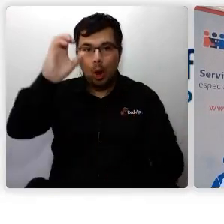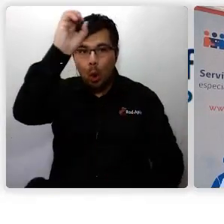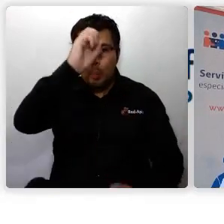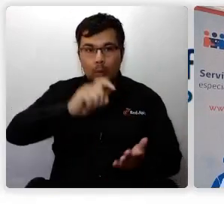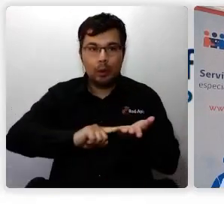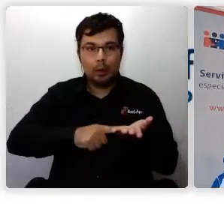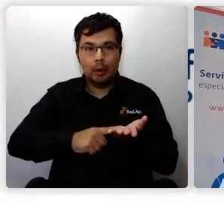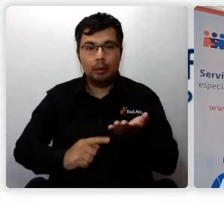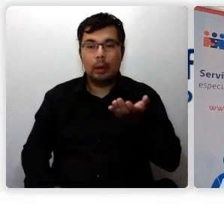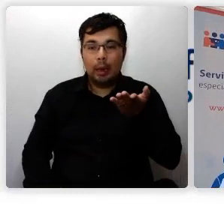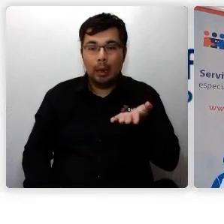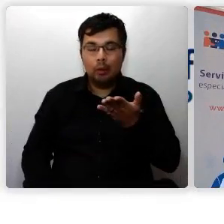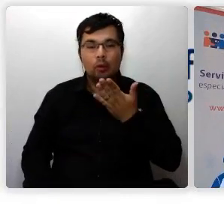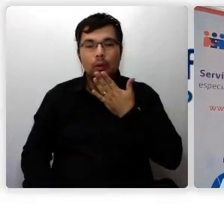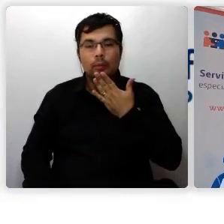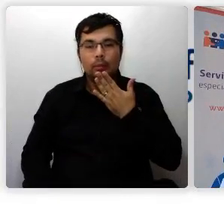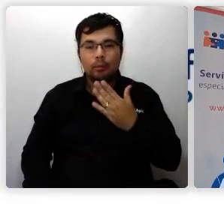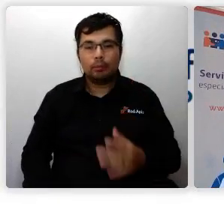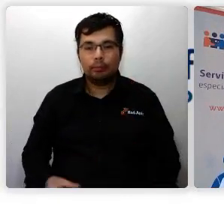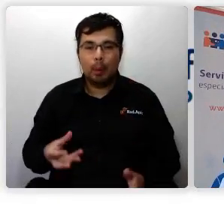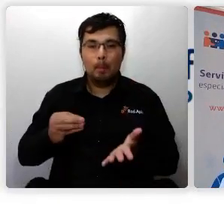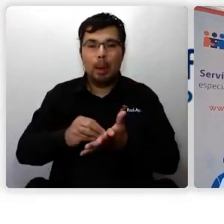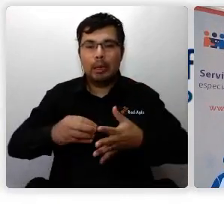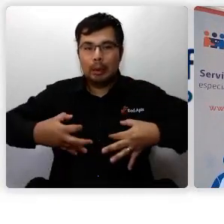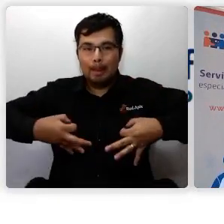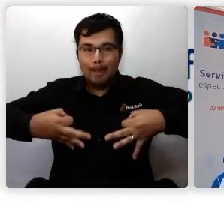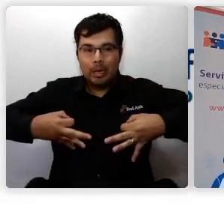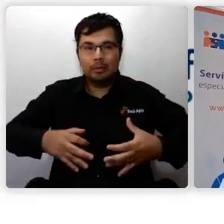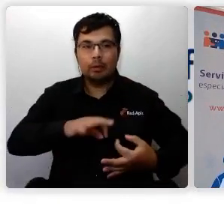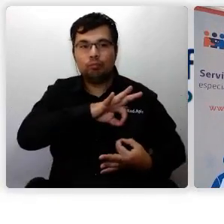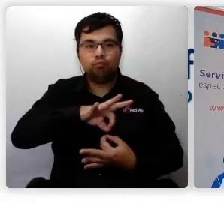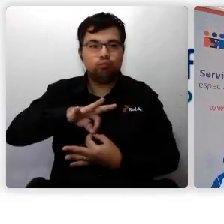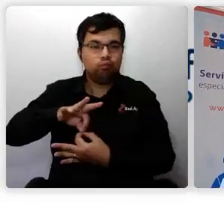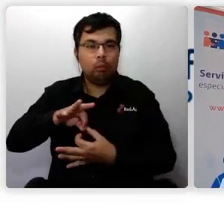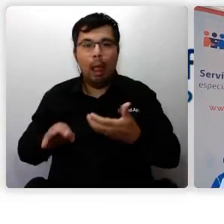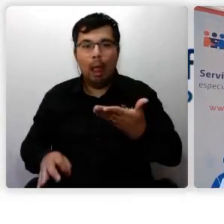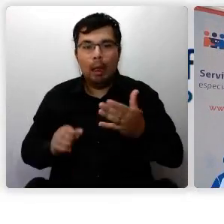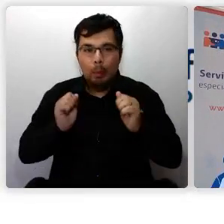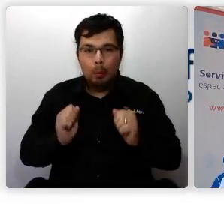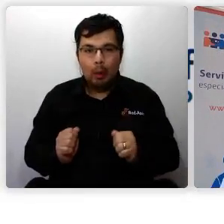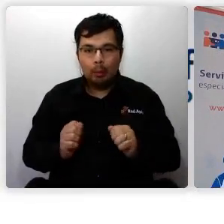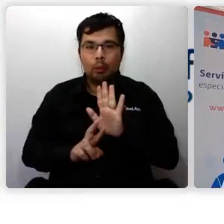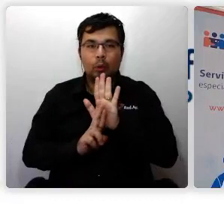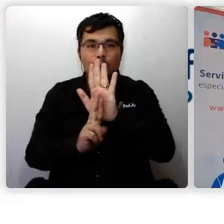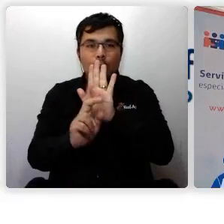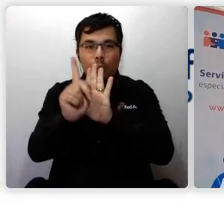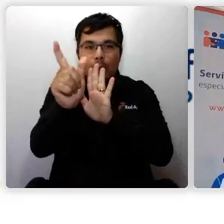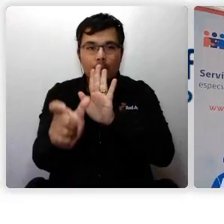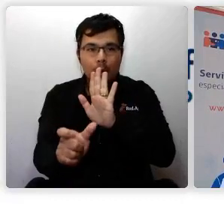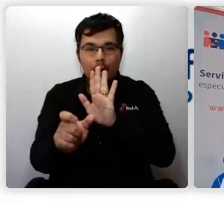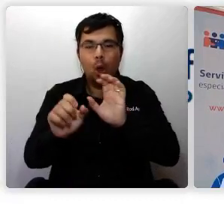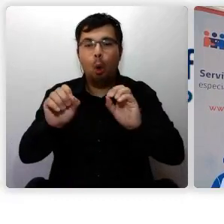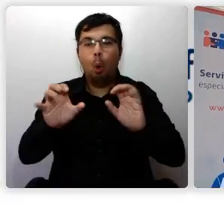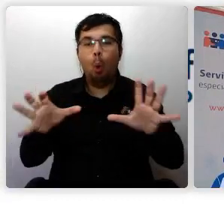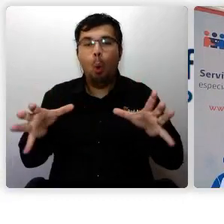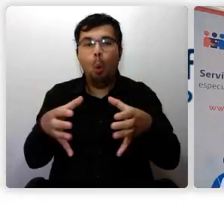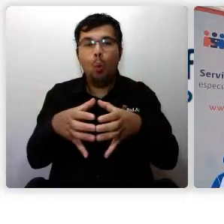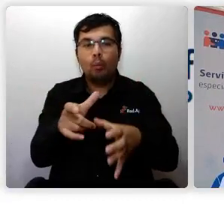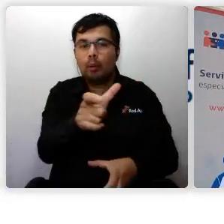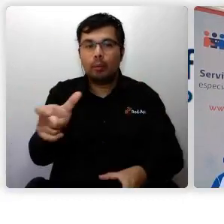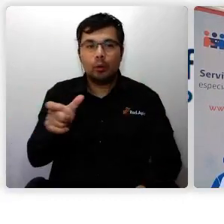también es bastante más específico. Aquí podemos representar a una persona o un grupo de personas, a un